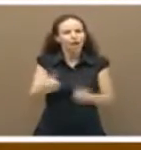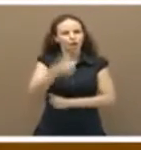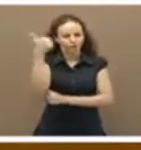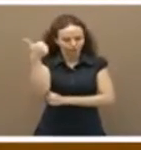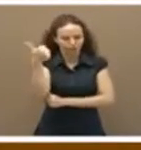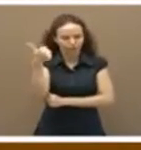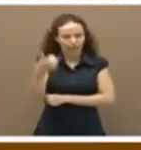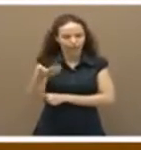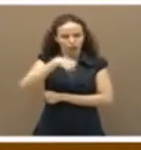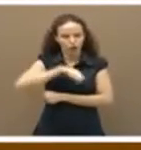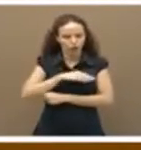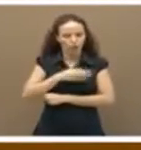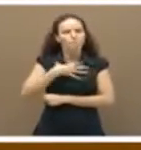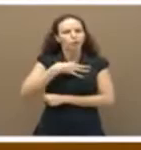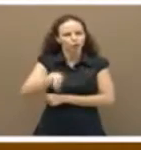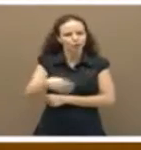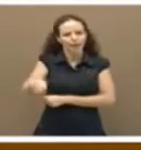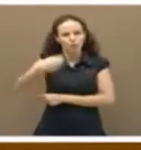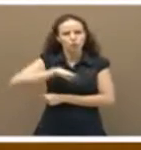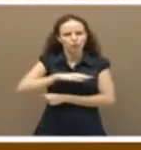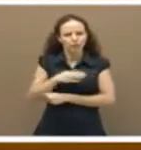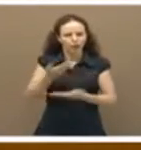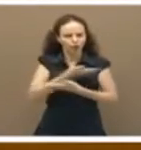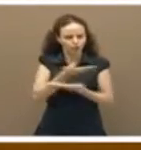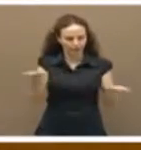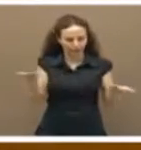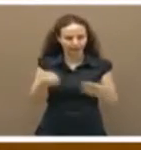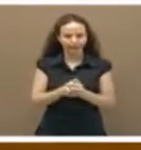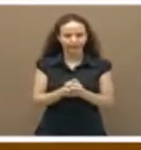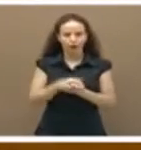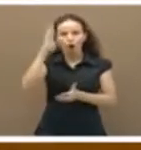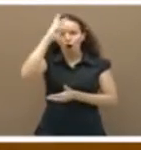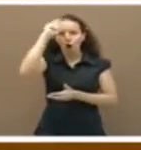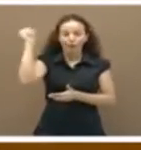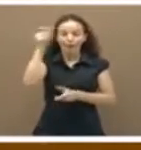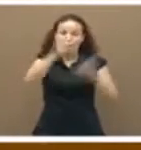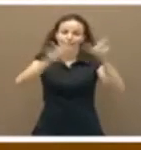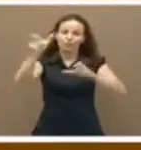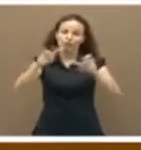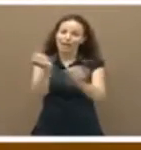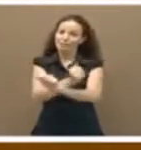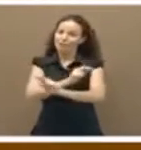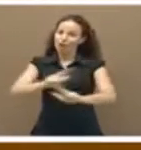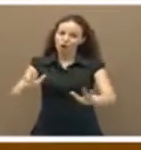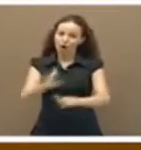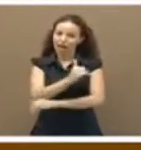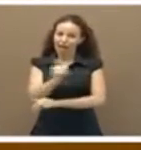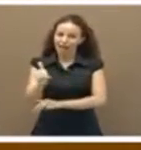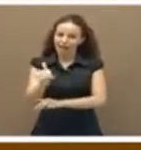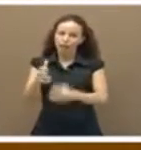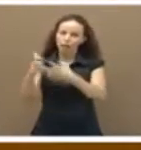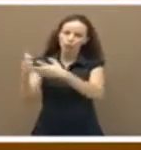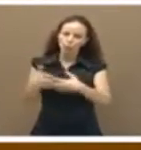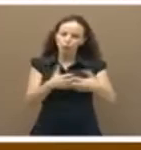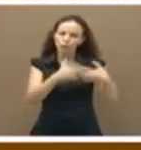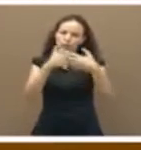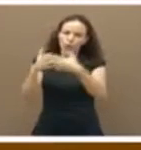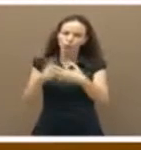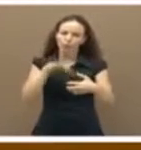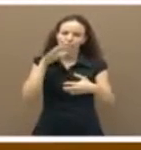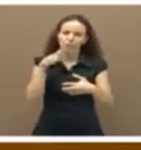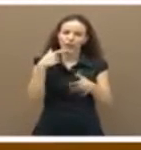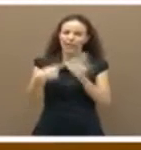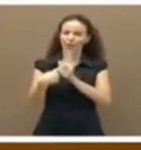mismos y en nuestras posibilidades. No podemos olvidar a los que peor lo están pasando, que luchan cada día en los límites de la exclusión